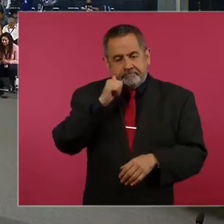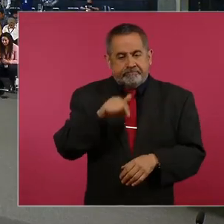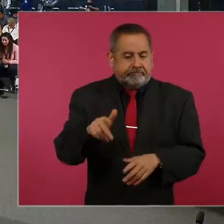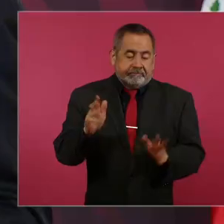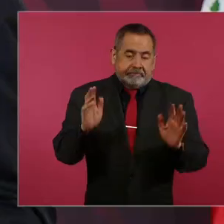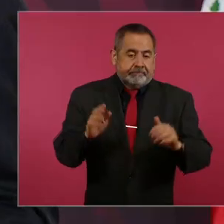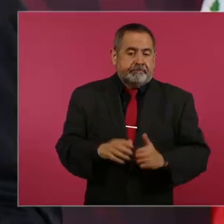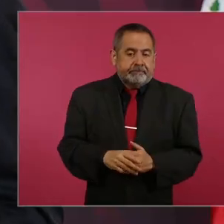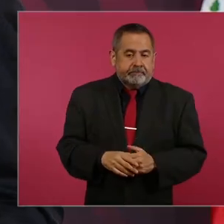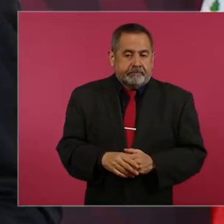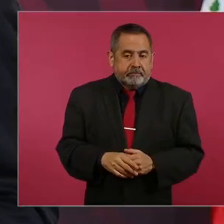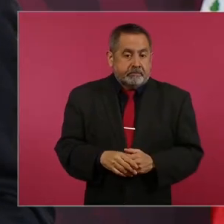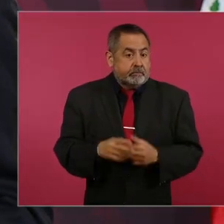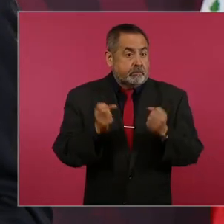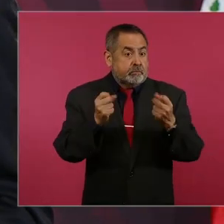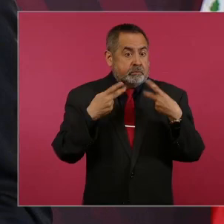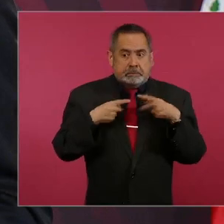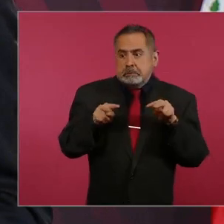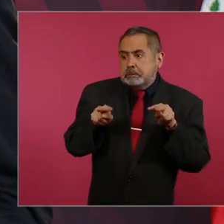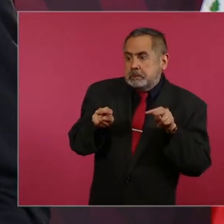no se la pierden